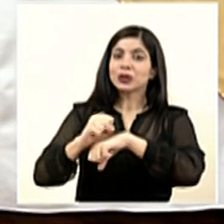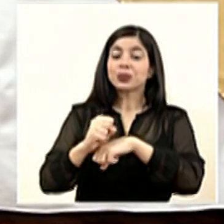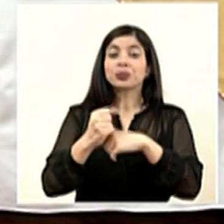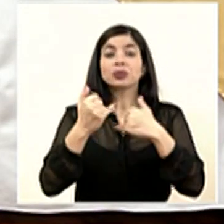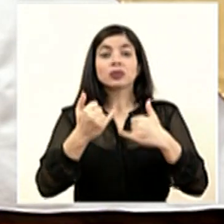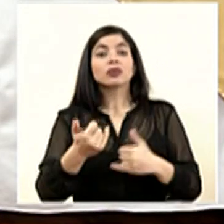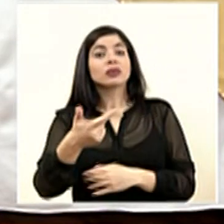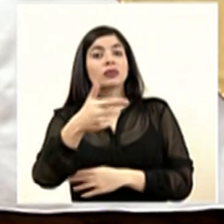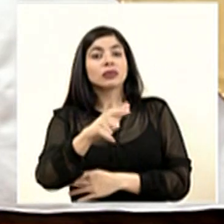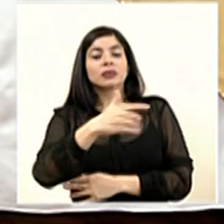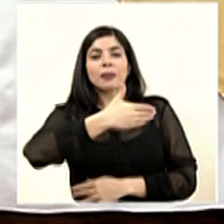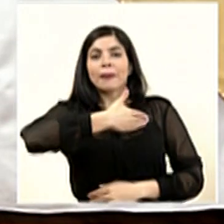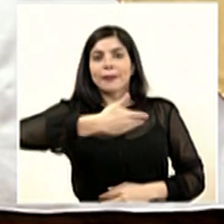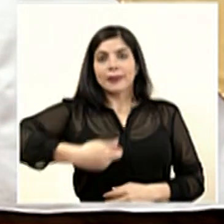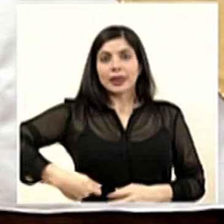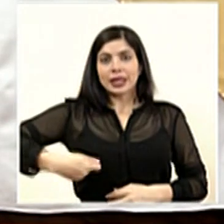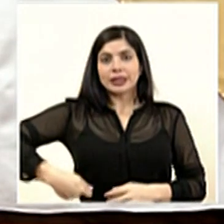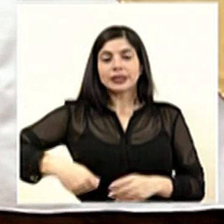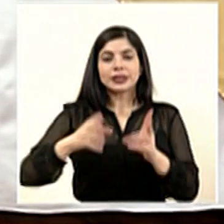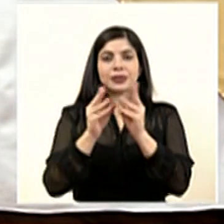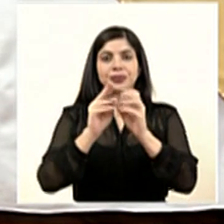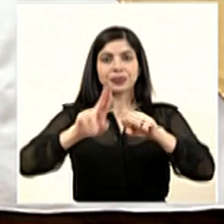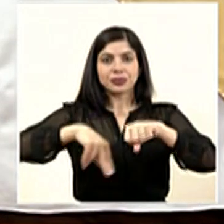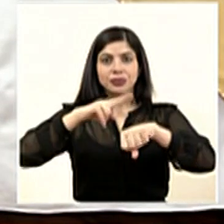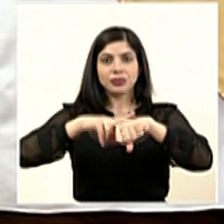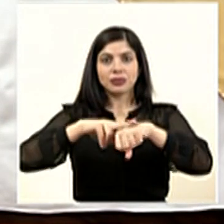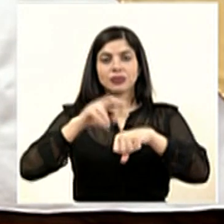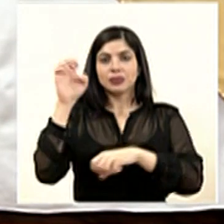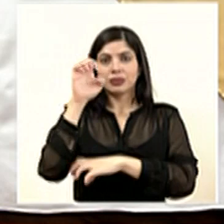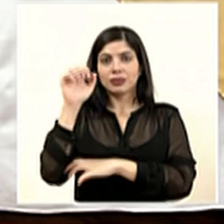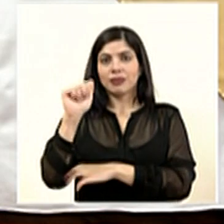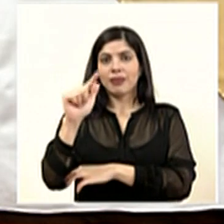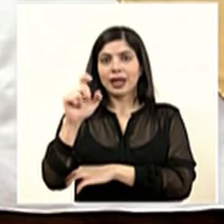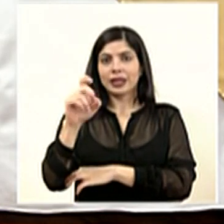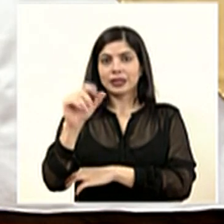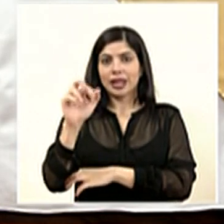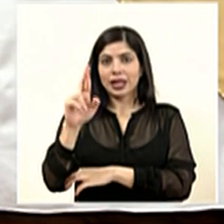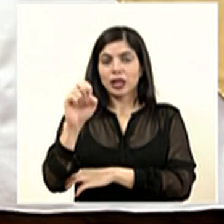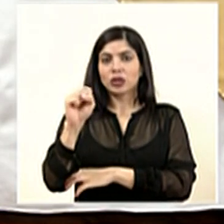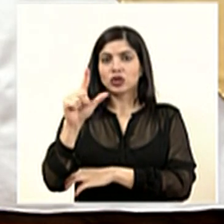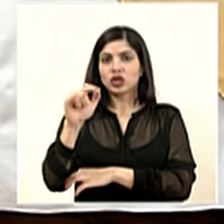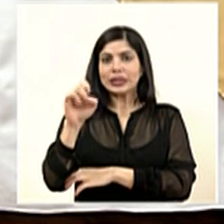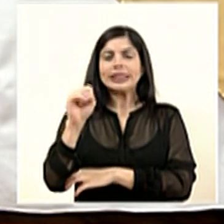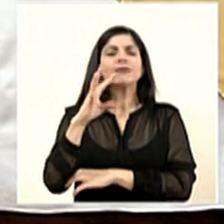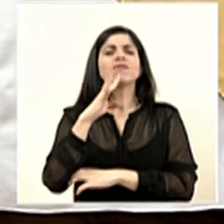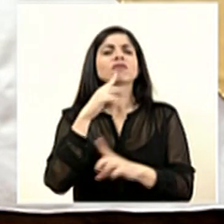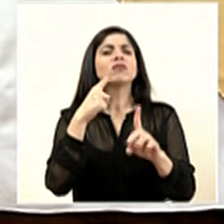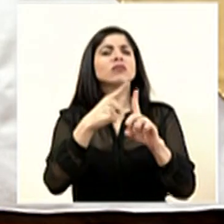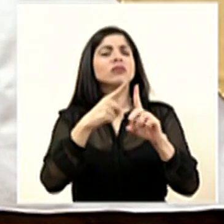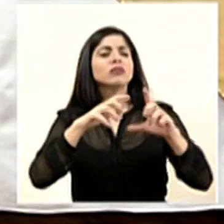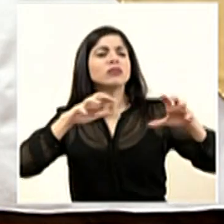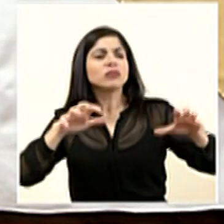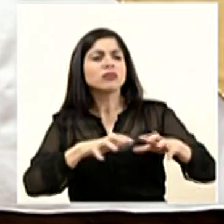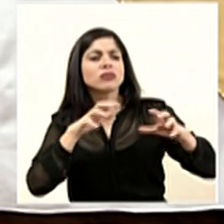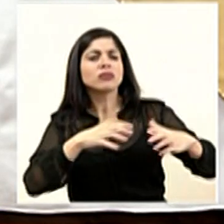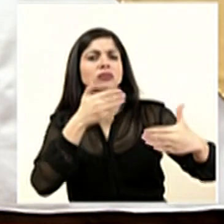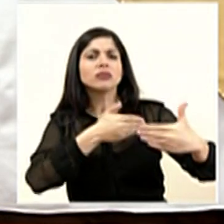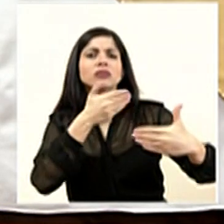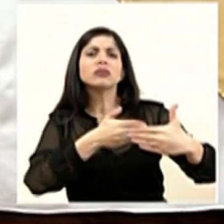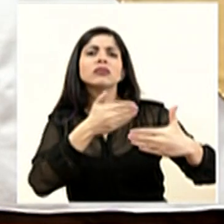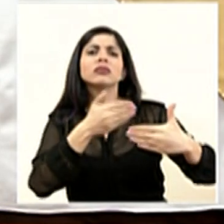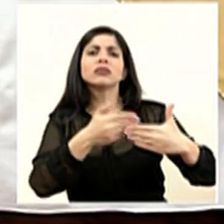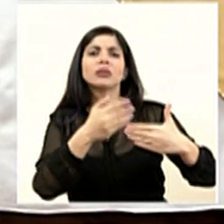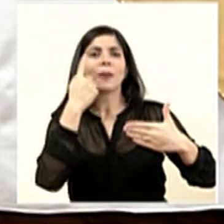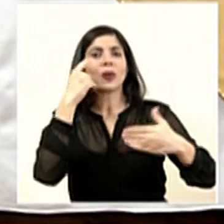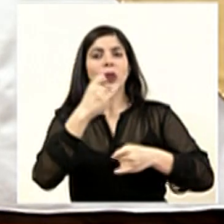Le cedemos la palabra al presidente ejecutivo de la Comisión Nacional de Emergencias, don Alexander Solís, para conversar sobre las acciones que se realizan en el marco de